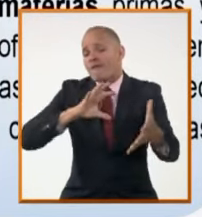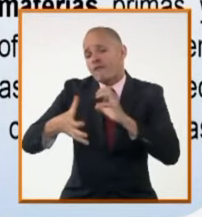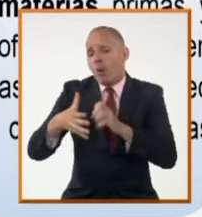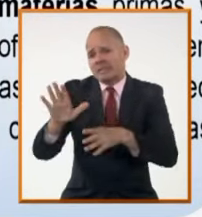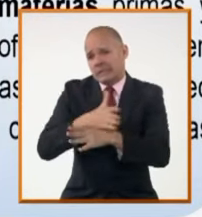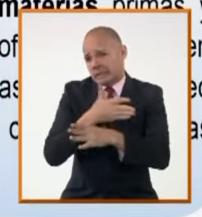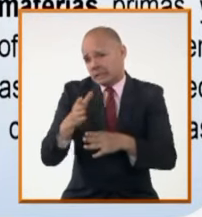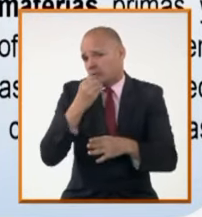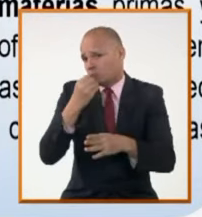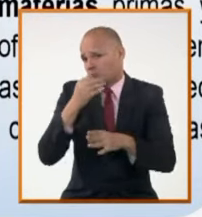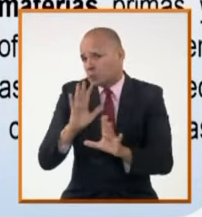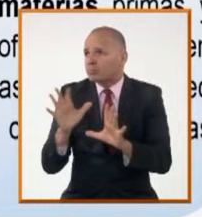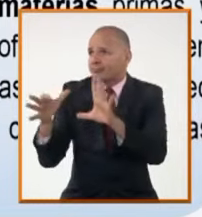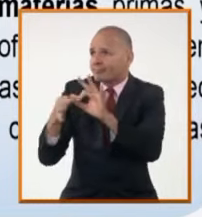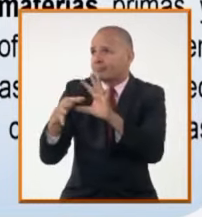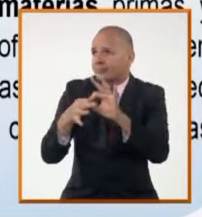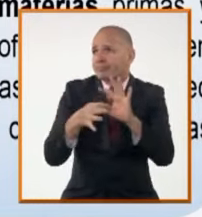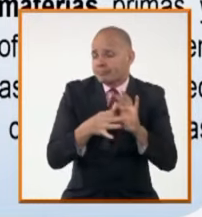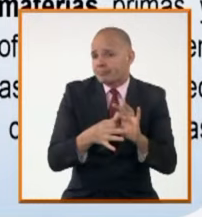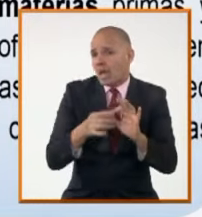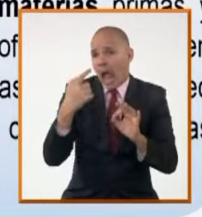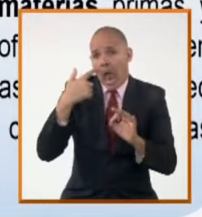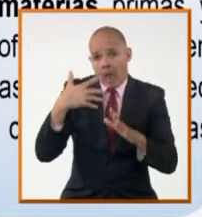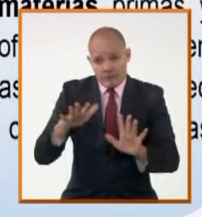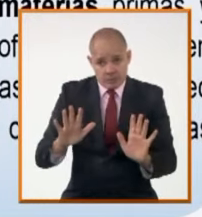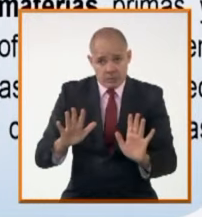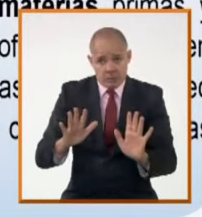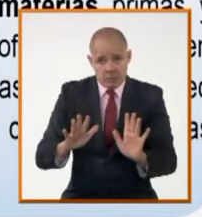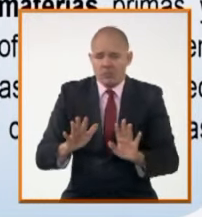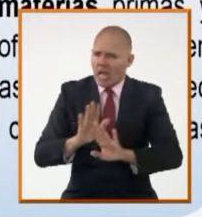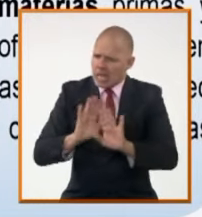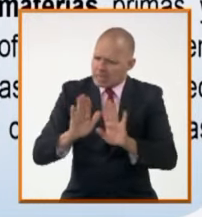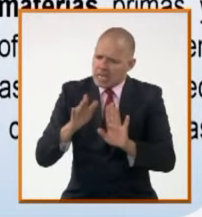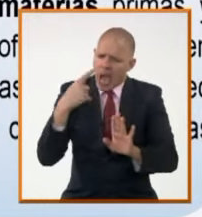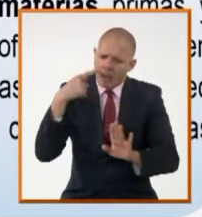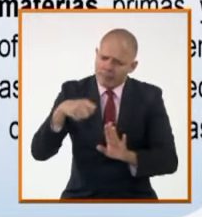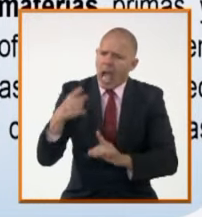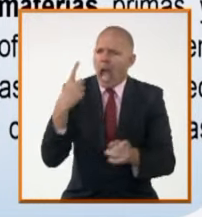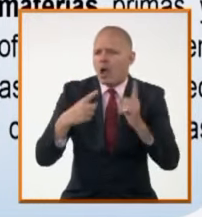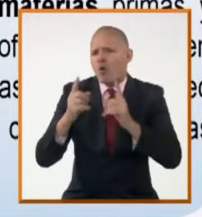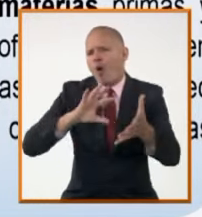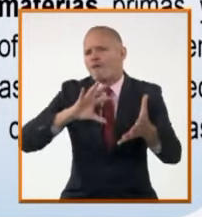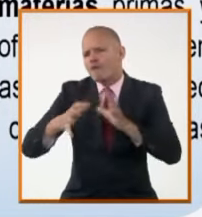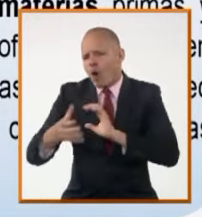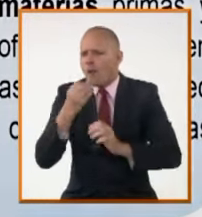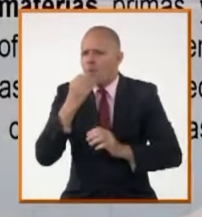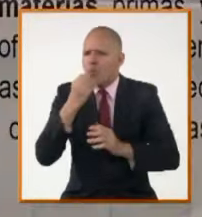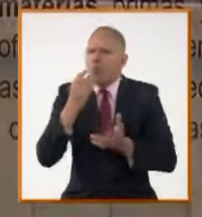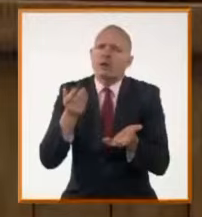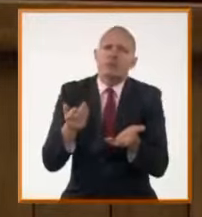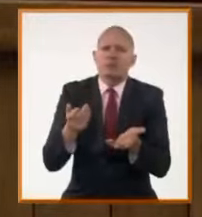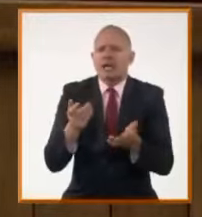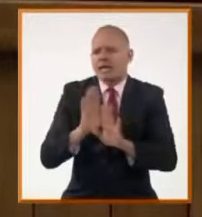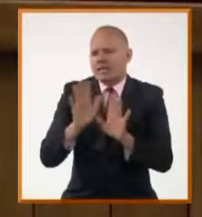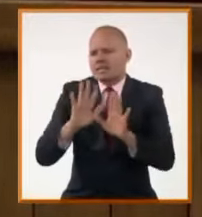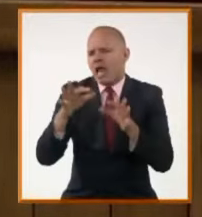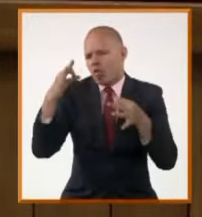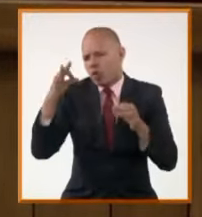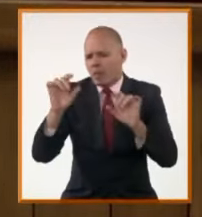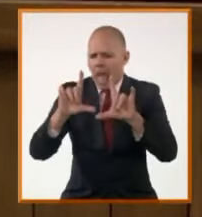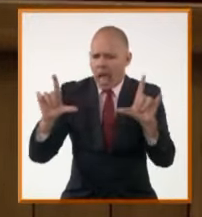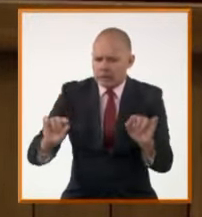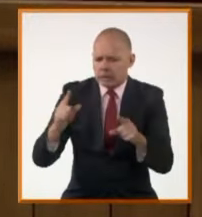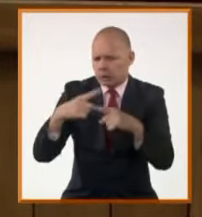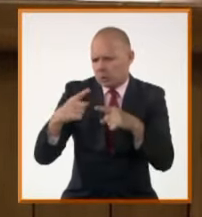de amortización de pago. Están los swaps de deudas, están varias maneras que hemos ido hablando.